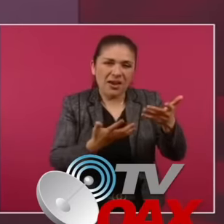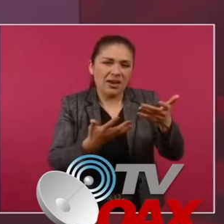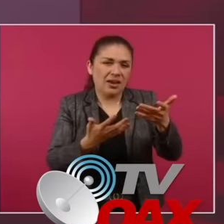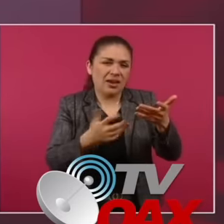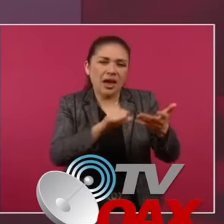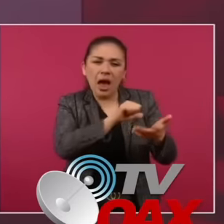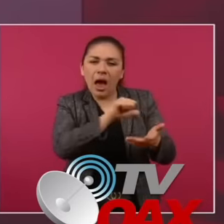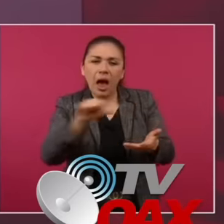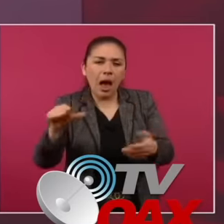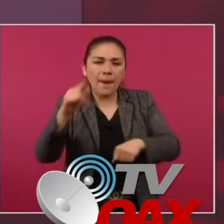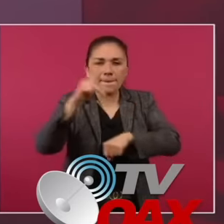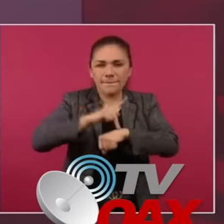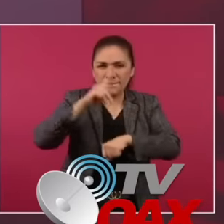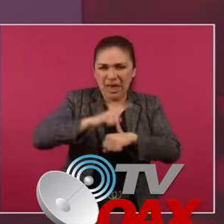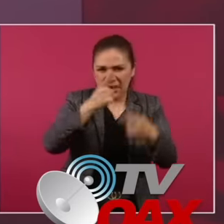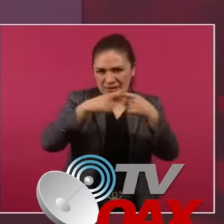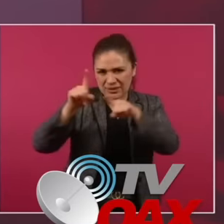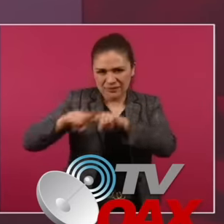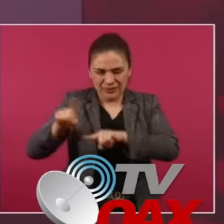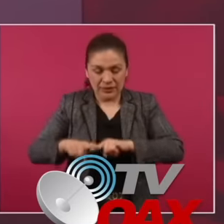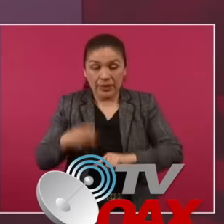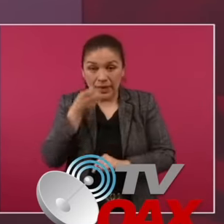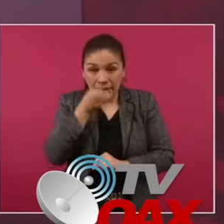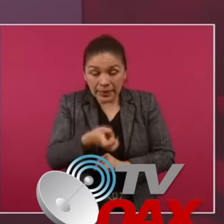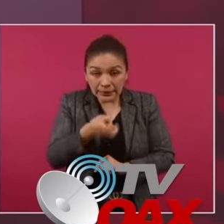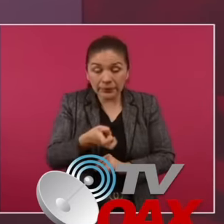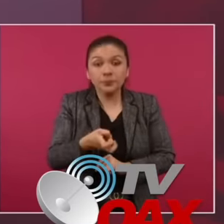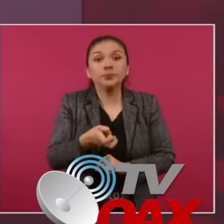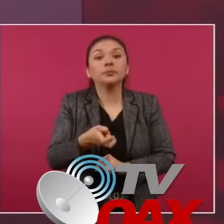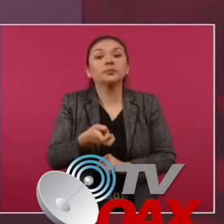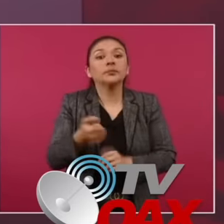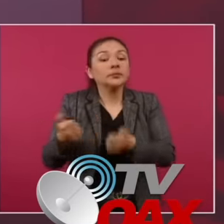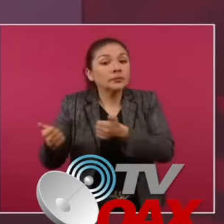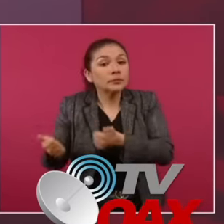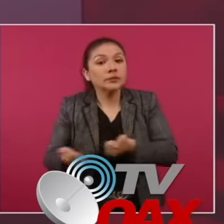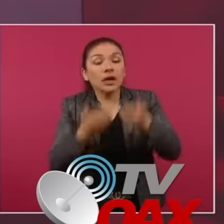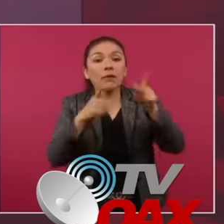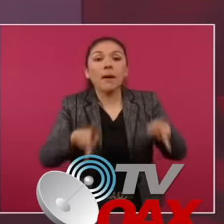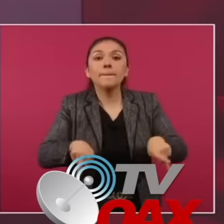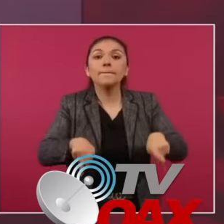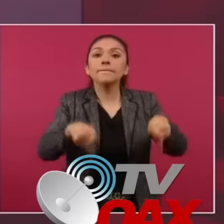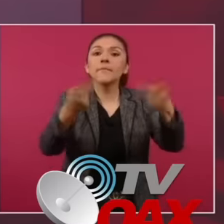todas estas rocas, ¿sí?, como